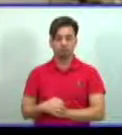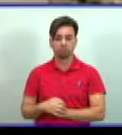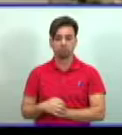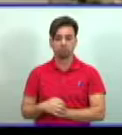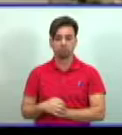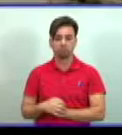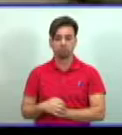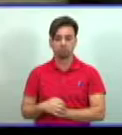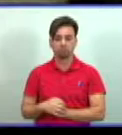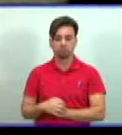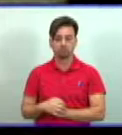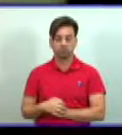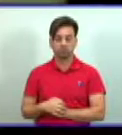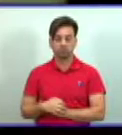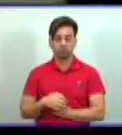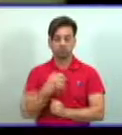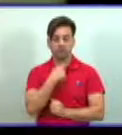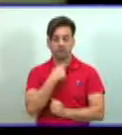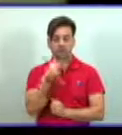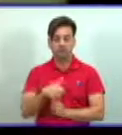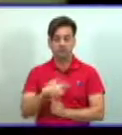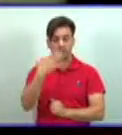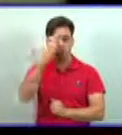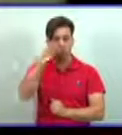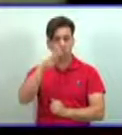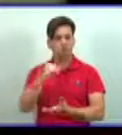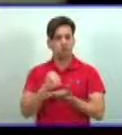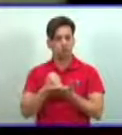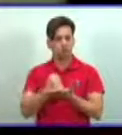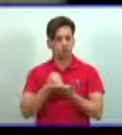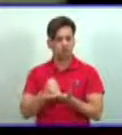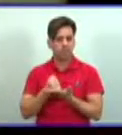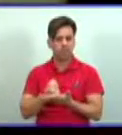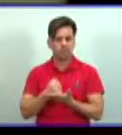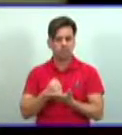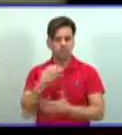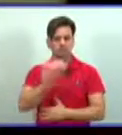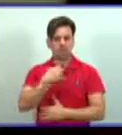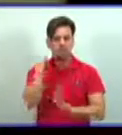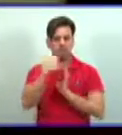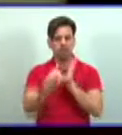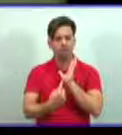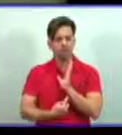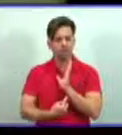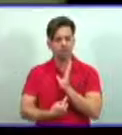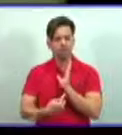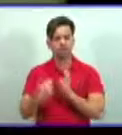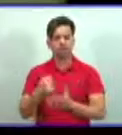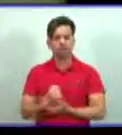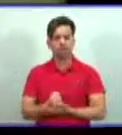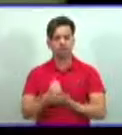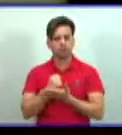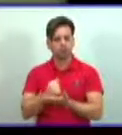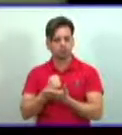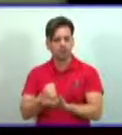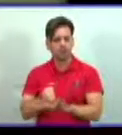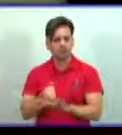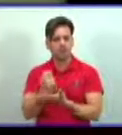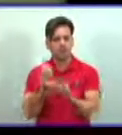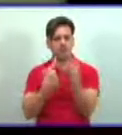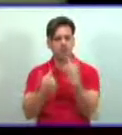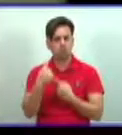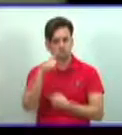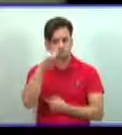fue solidario como siempre caracteriza a nuestro país, la solidaridad. Algunos de los niños y de las familias